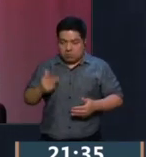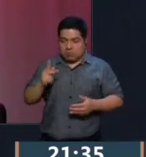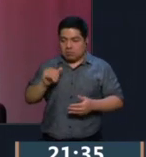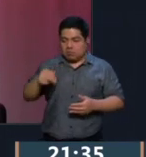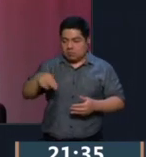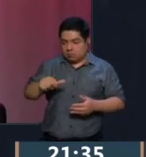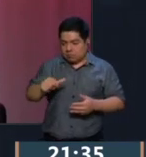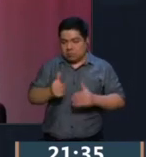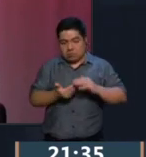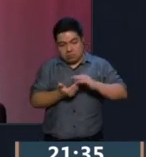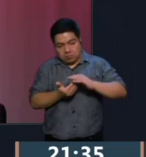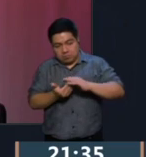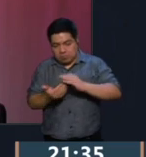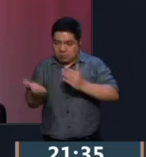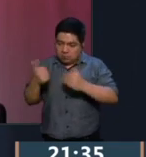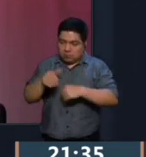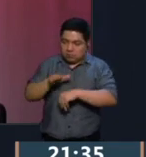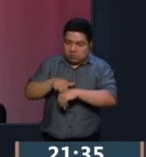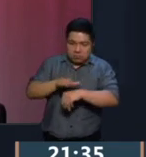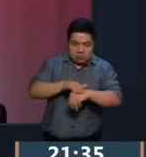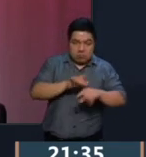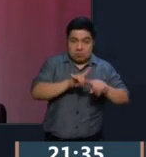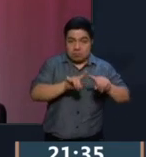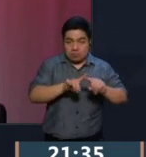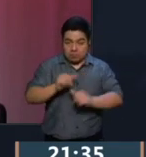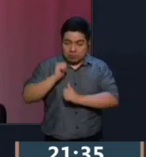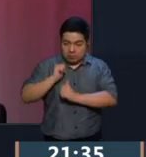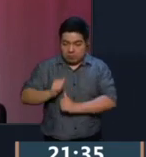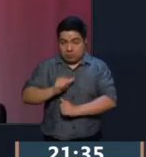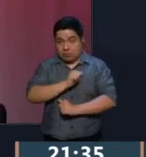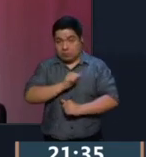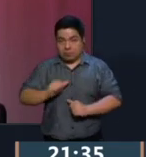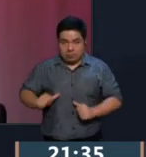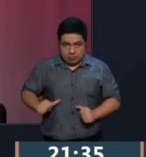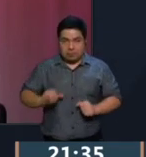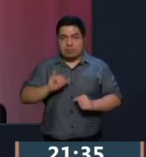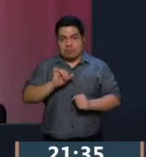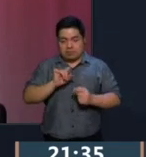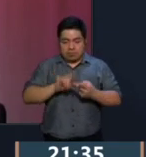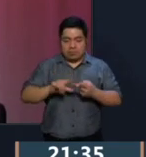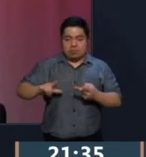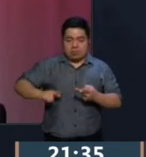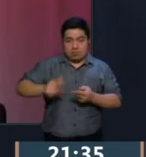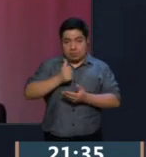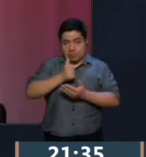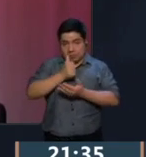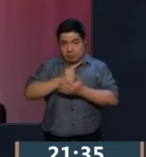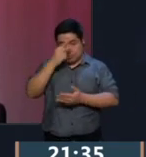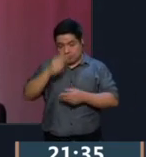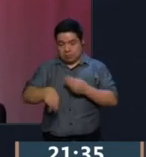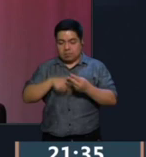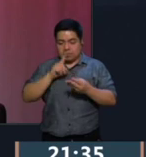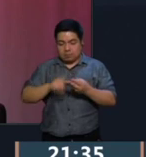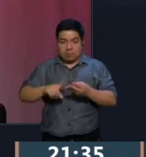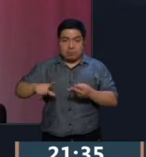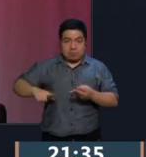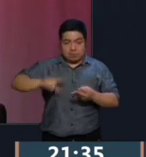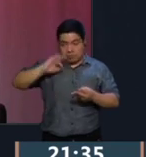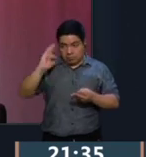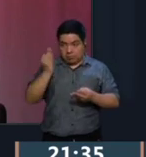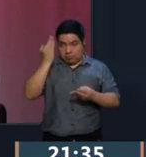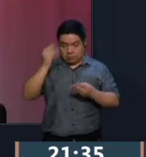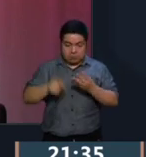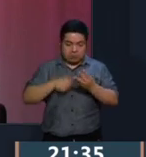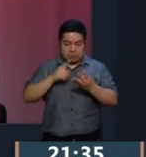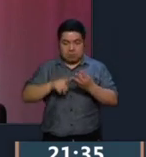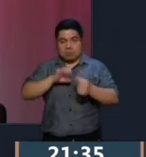con lo que dice el presidente Piña, debe convocar una mesa de trabajo con las autoridades de las alcaldías, por supuesto el gobierno de la ciudad, por